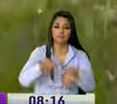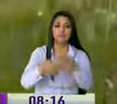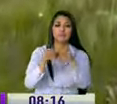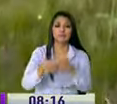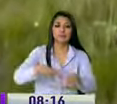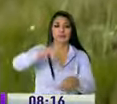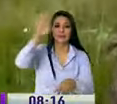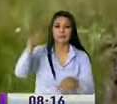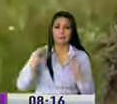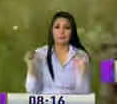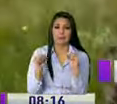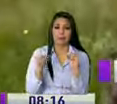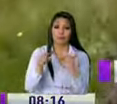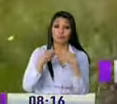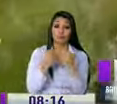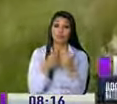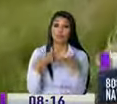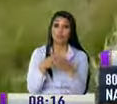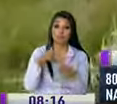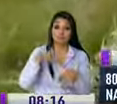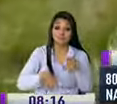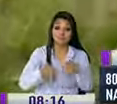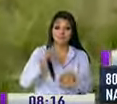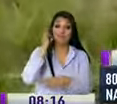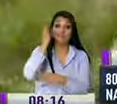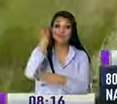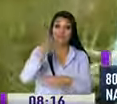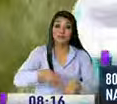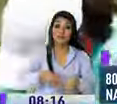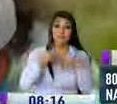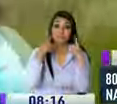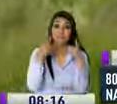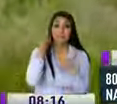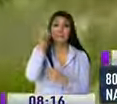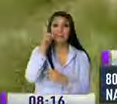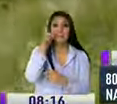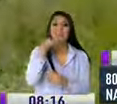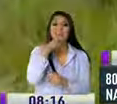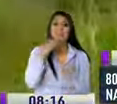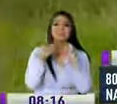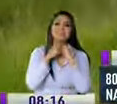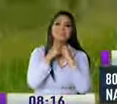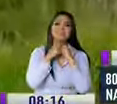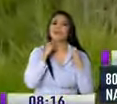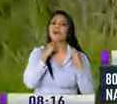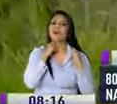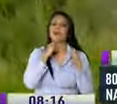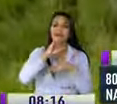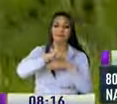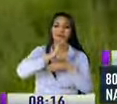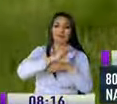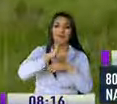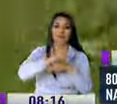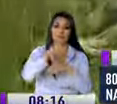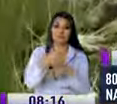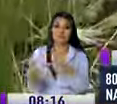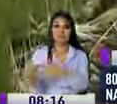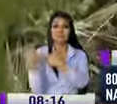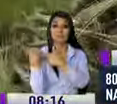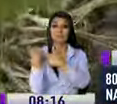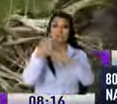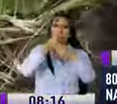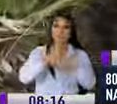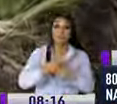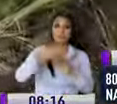denominada Sembrando Futuro más Siembra Vida estuvo liderada por el Scout del Ecuador, que en cumplimiento con su responsabilidad con